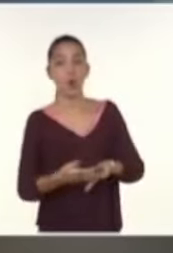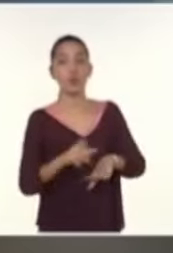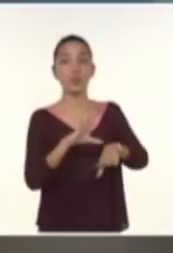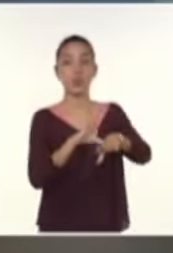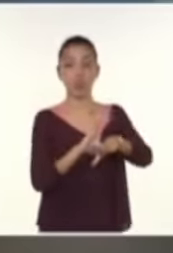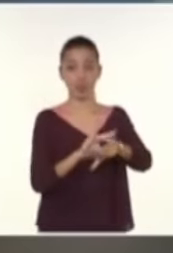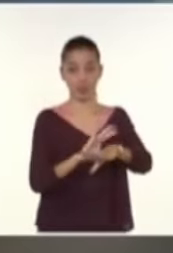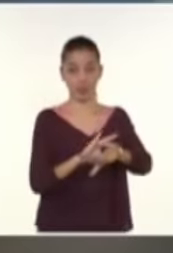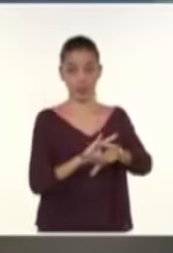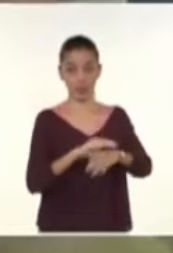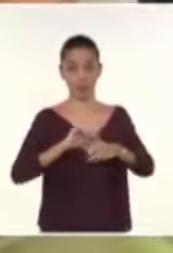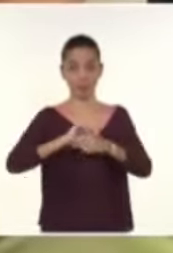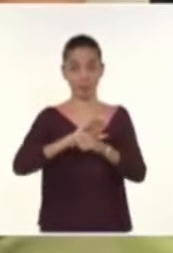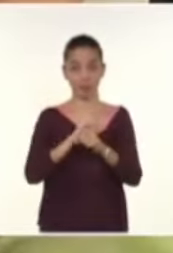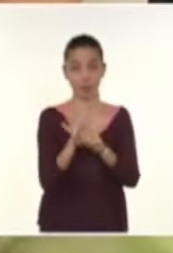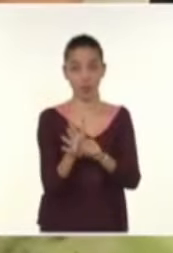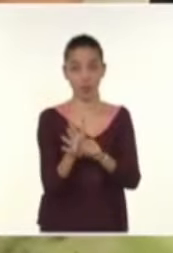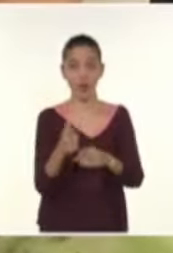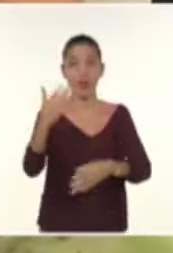de Estados Unidos.